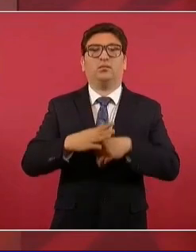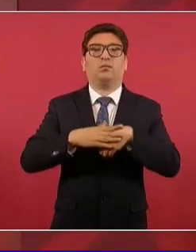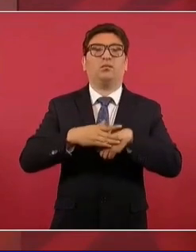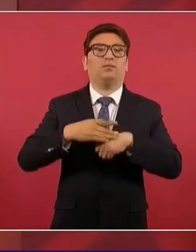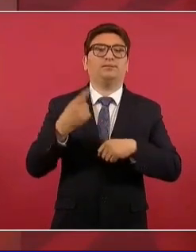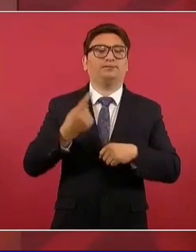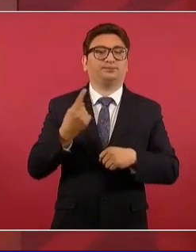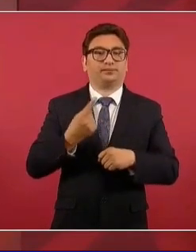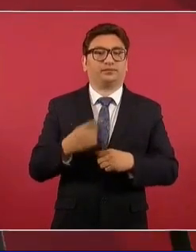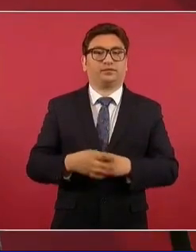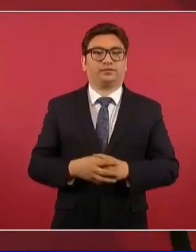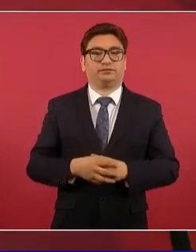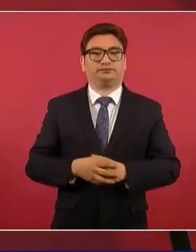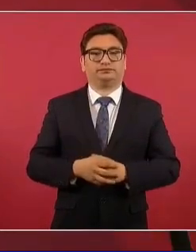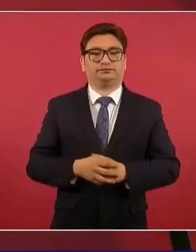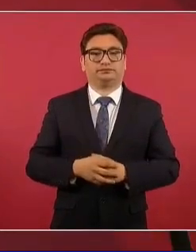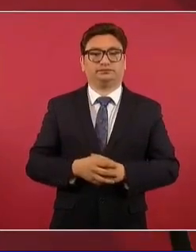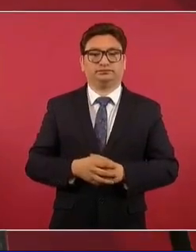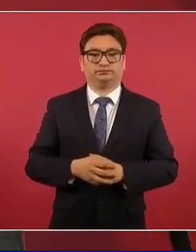porque